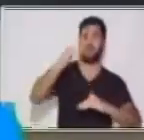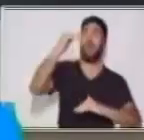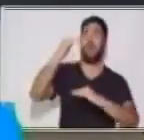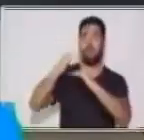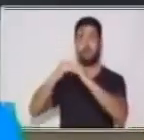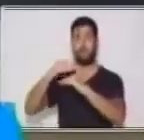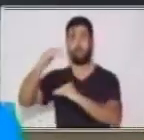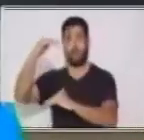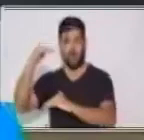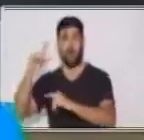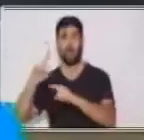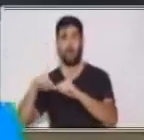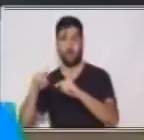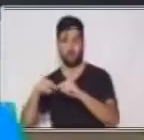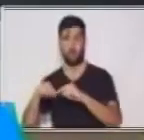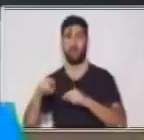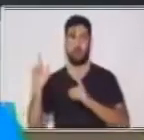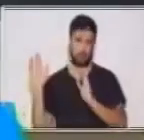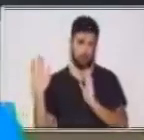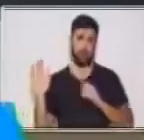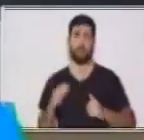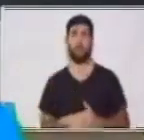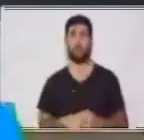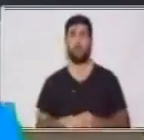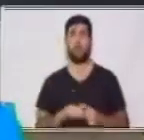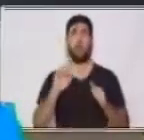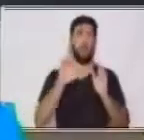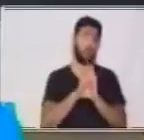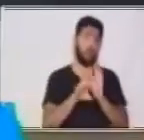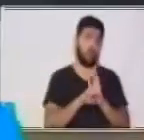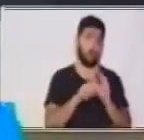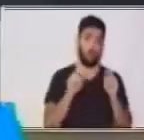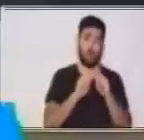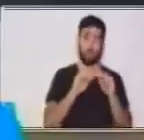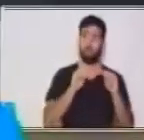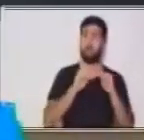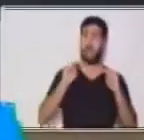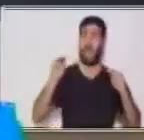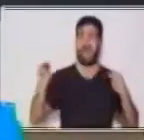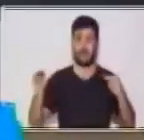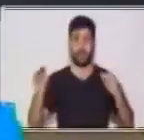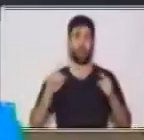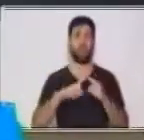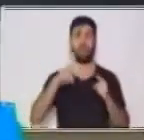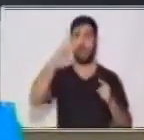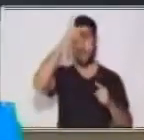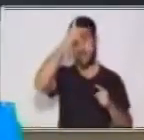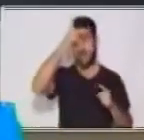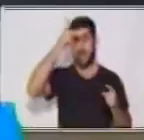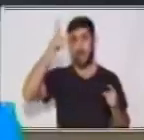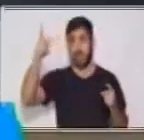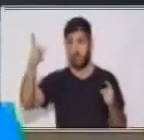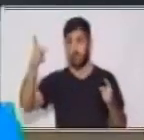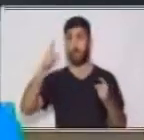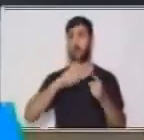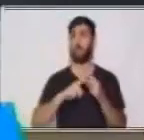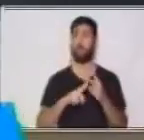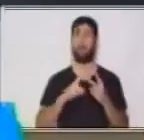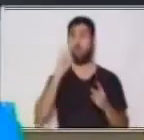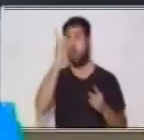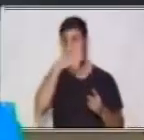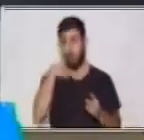agregada, refiriéndonos a que esos podrían ser metros, podrían ser kilómetros, podrían ser